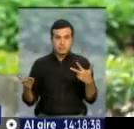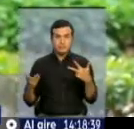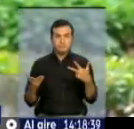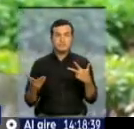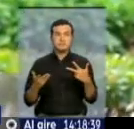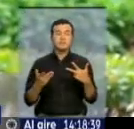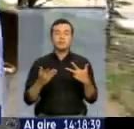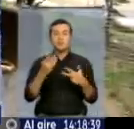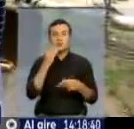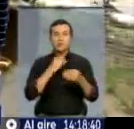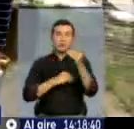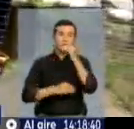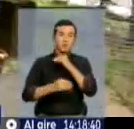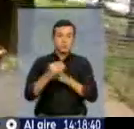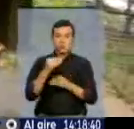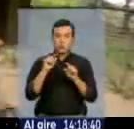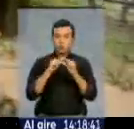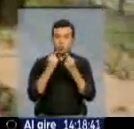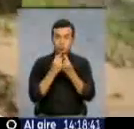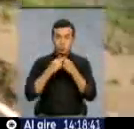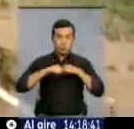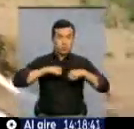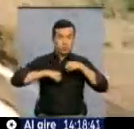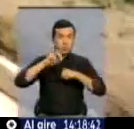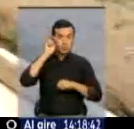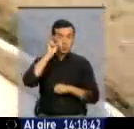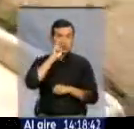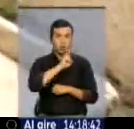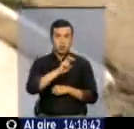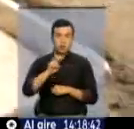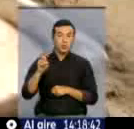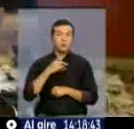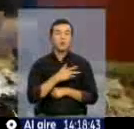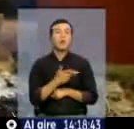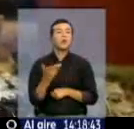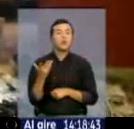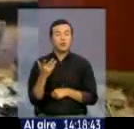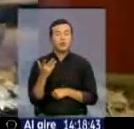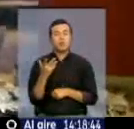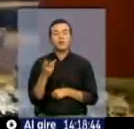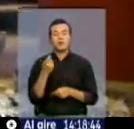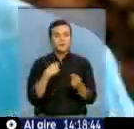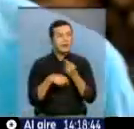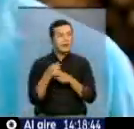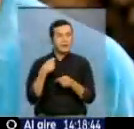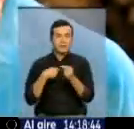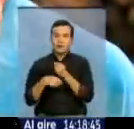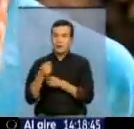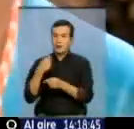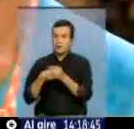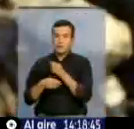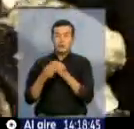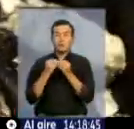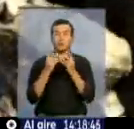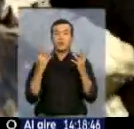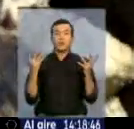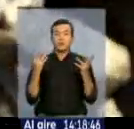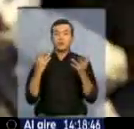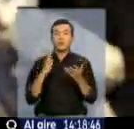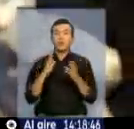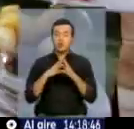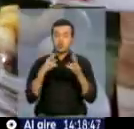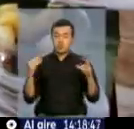sabor. Es que a este grupo de operadores turísticos se les ocurrió que podrían comercializar un plato en su mayoría hecho con